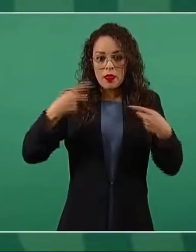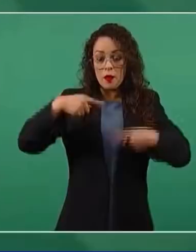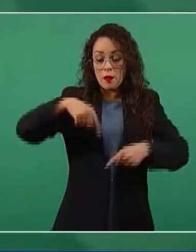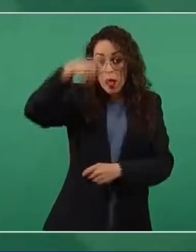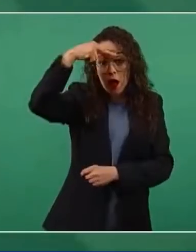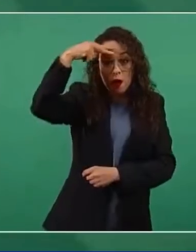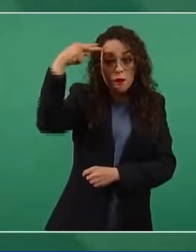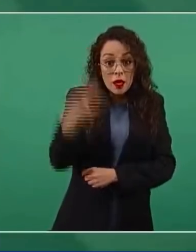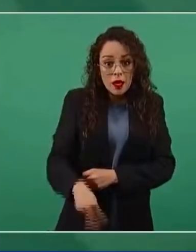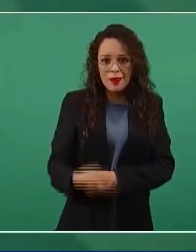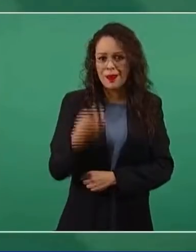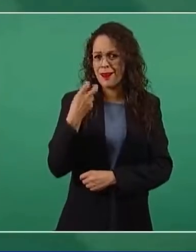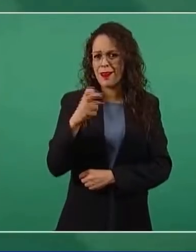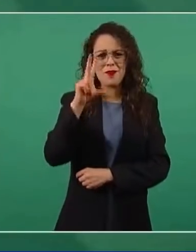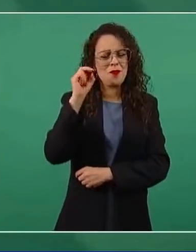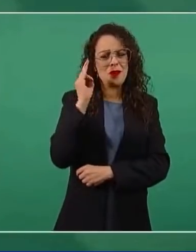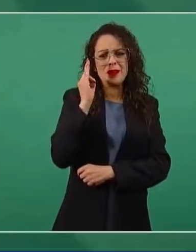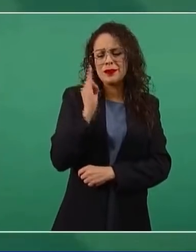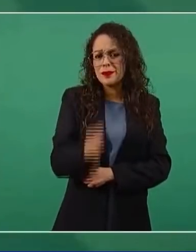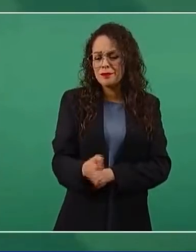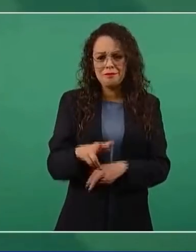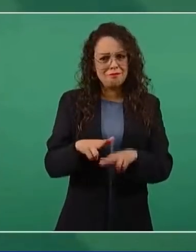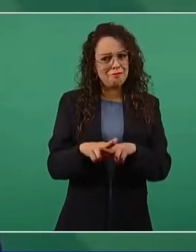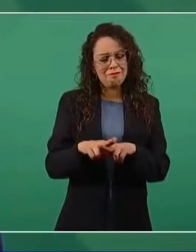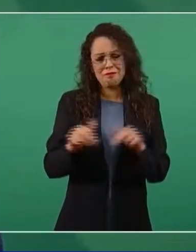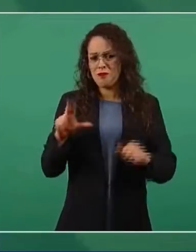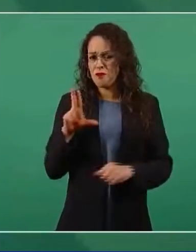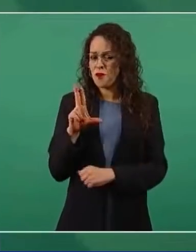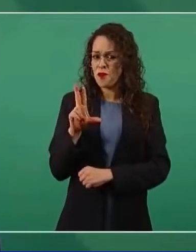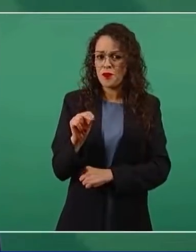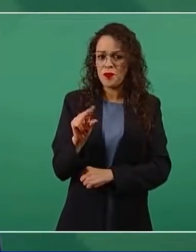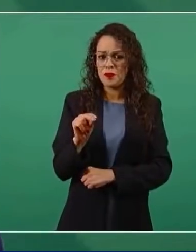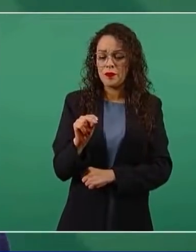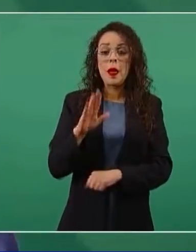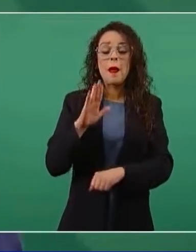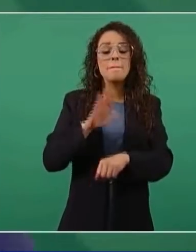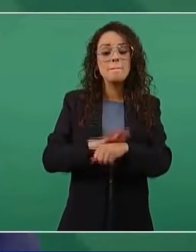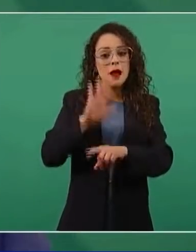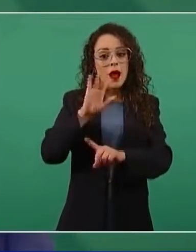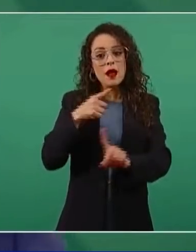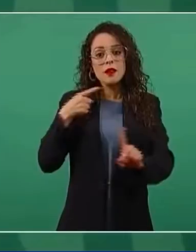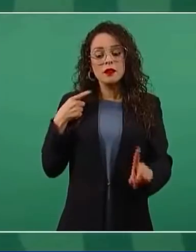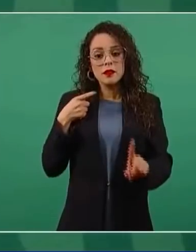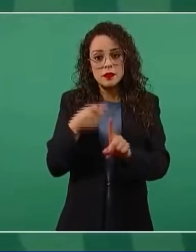eso no se debe de permitir. El caso más